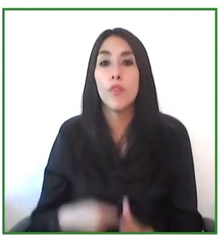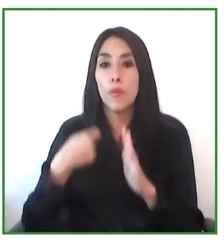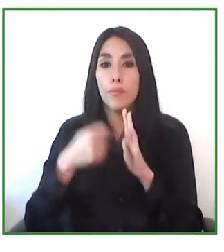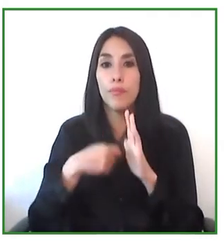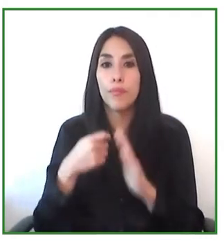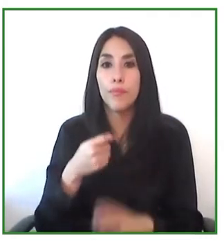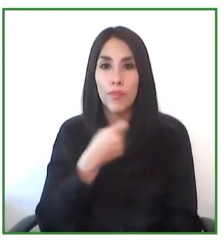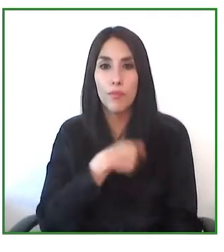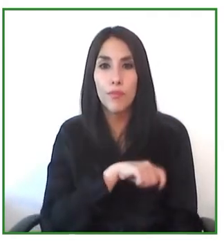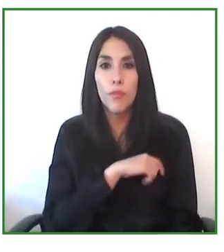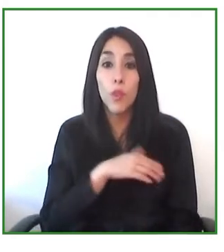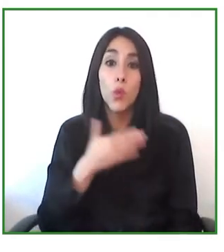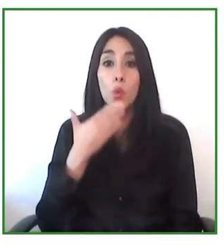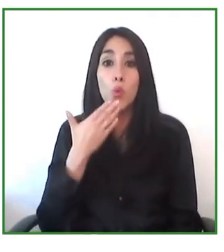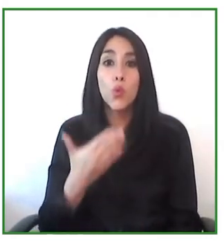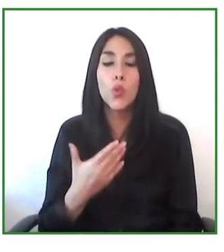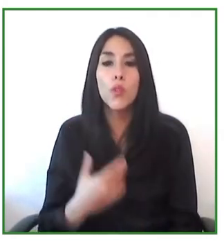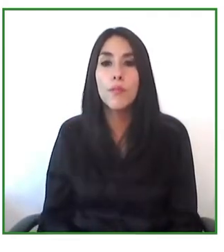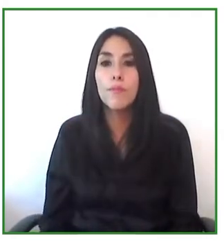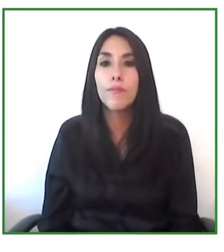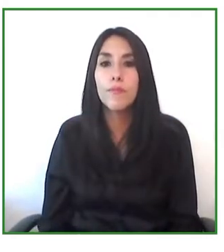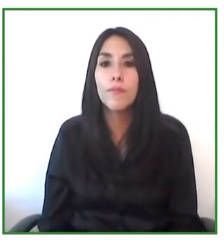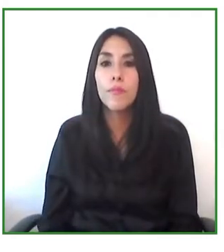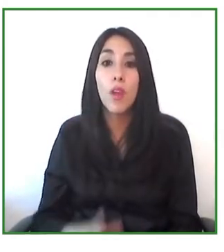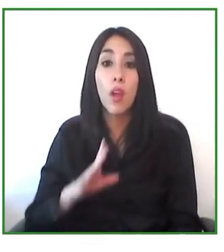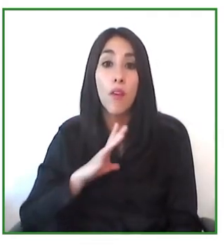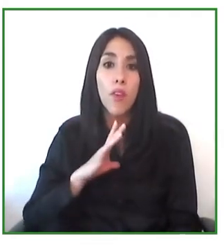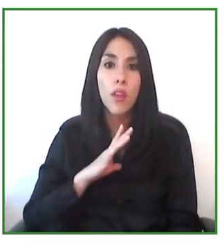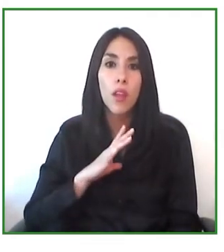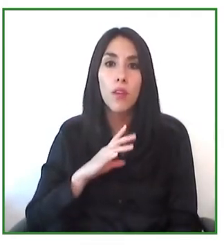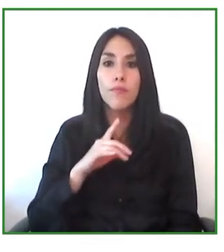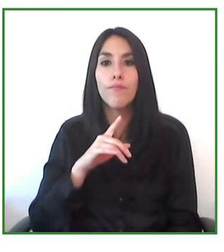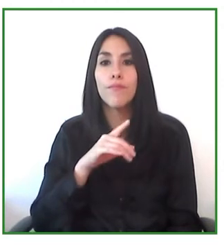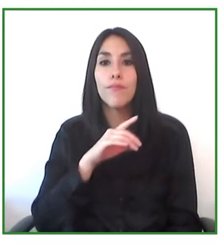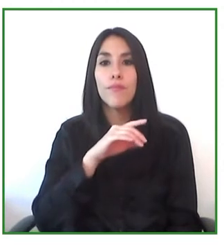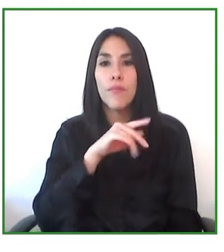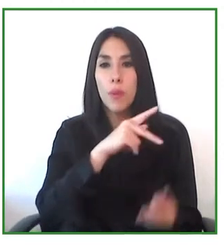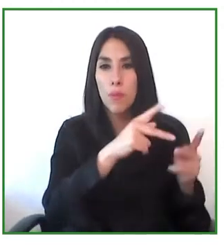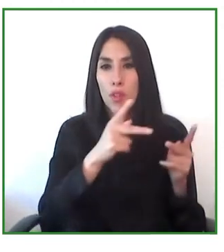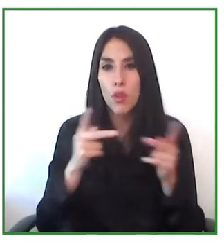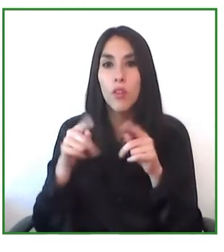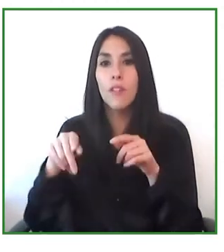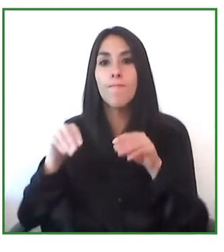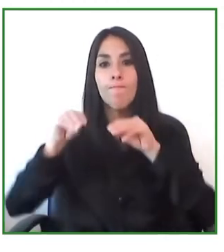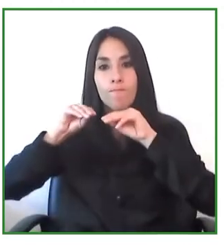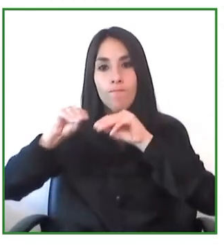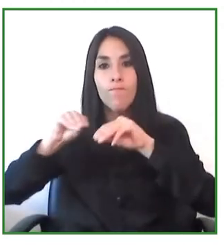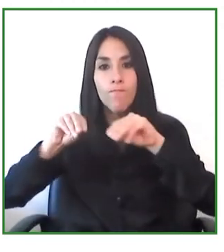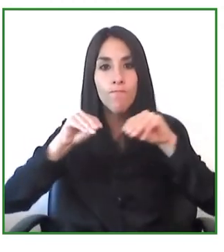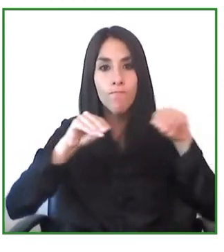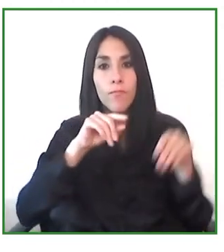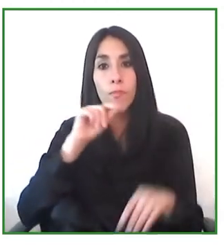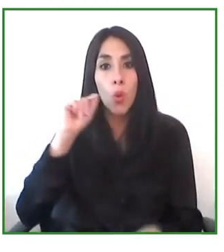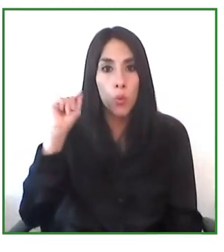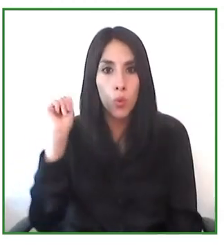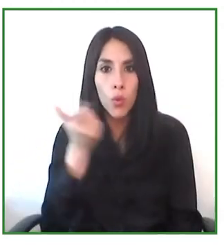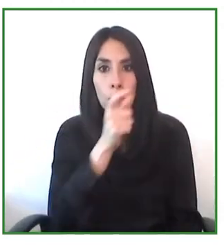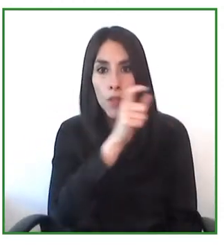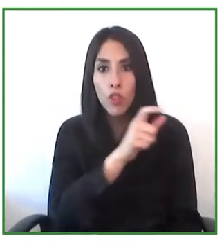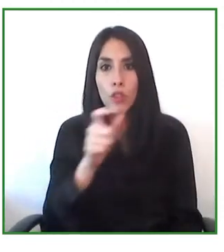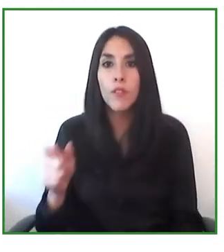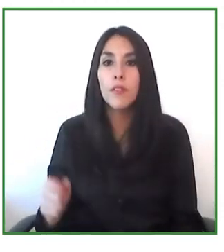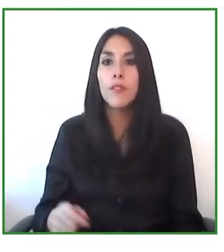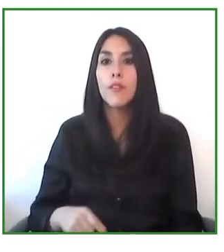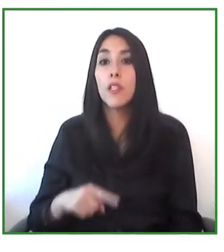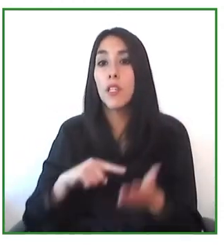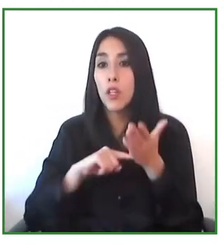capacitar a más organizaciones que utilicen esta herramienta y ojalá luchar para que sea un estándar dentro de las personas ciegas y